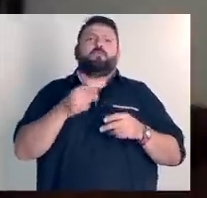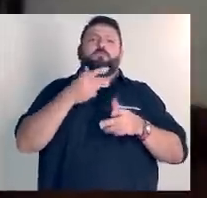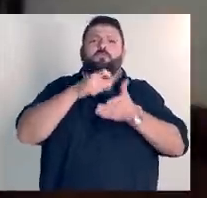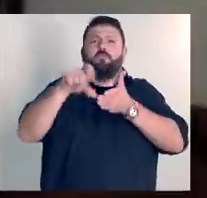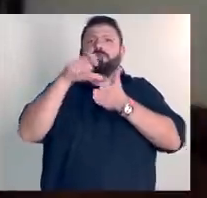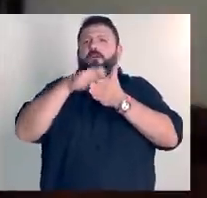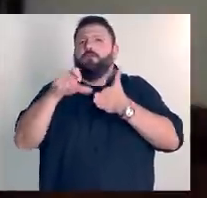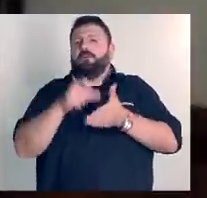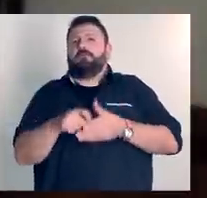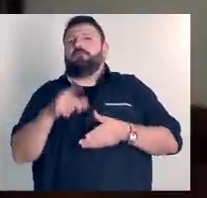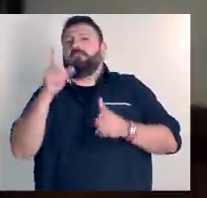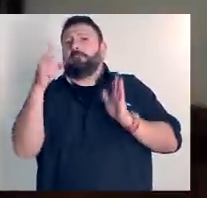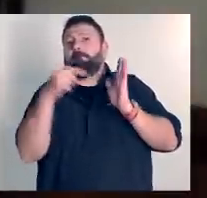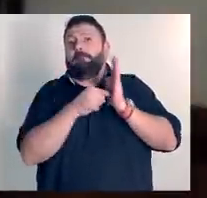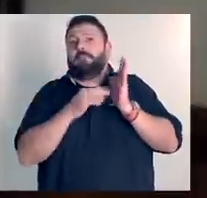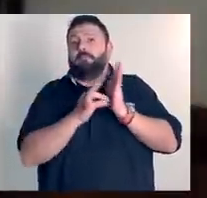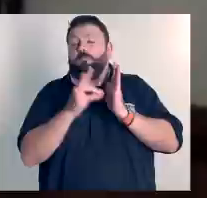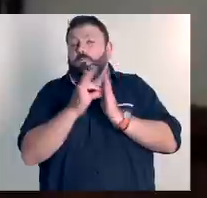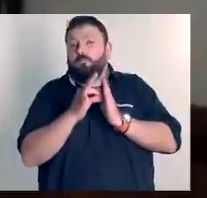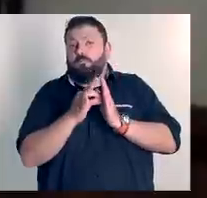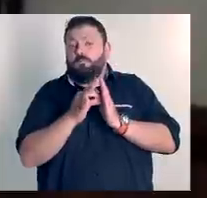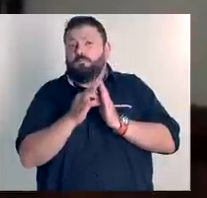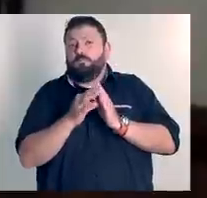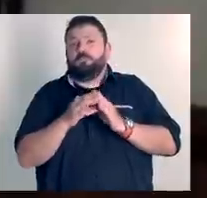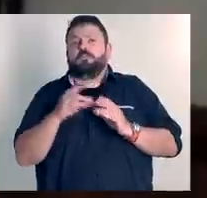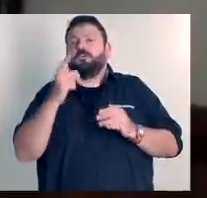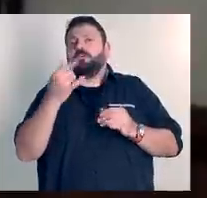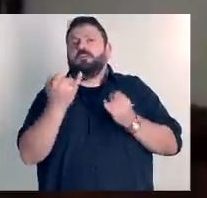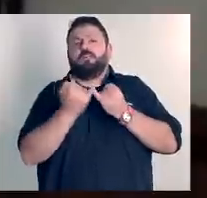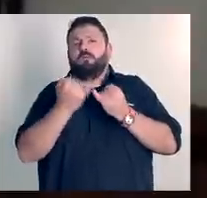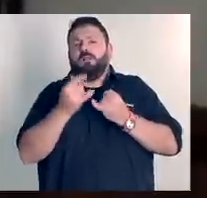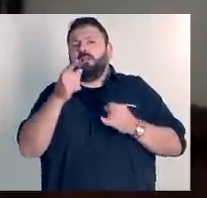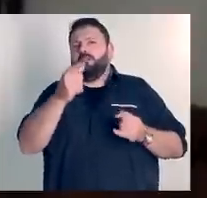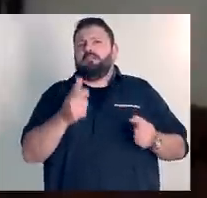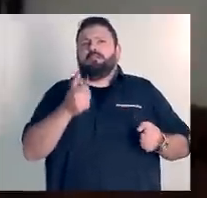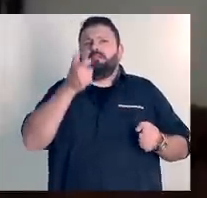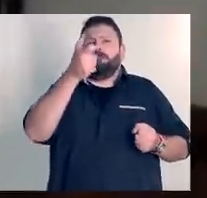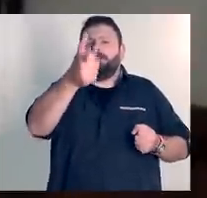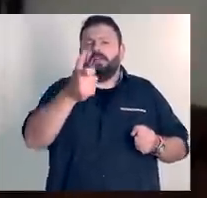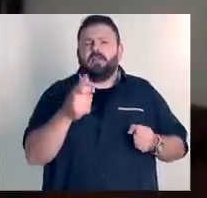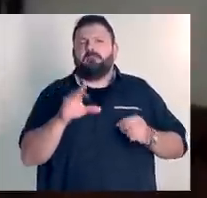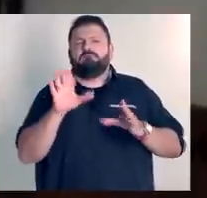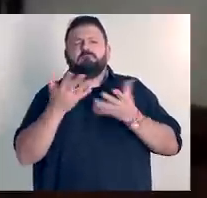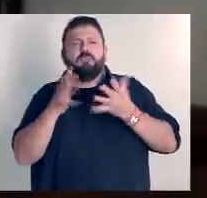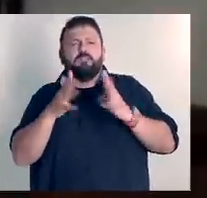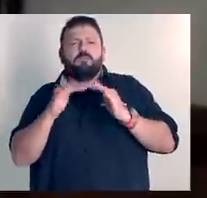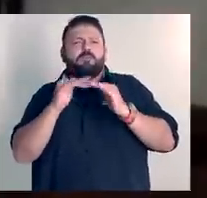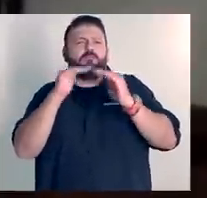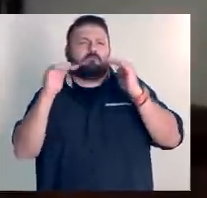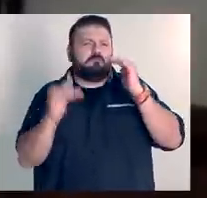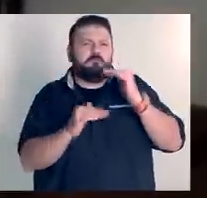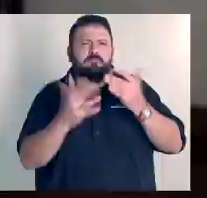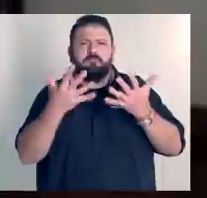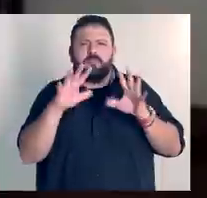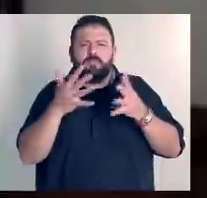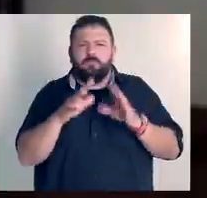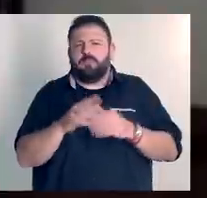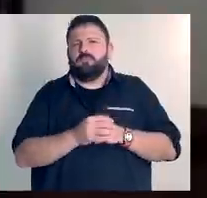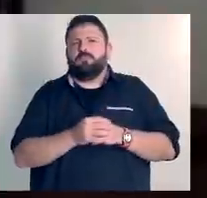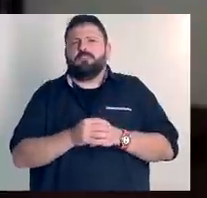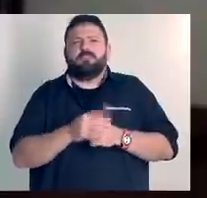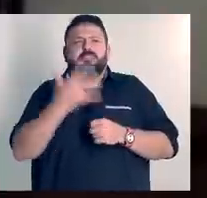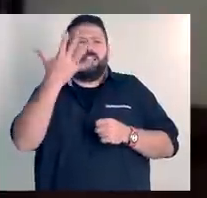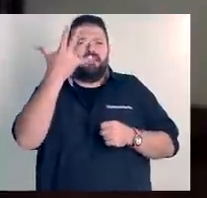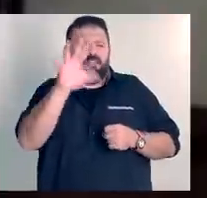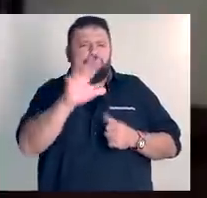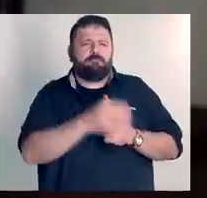productos. Y si a ti te pagan, vamos a suponer un porcentaje bajísimo, que no es real, porque lo real son 15 pesos, pero vamos a hablar de 10